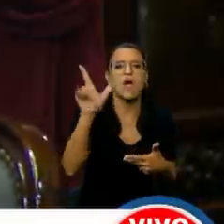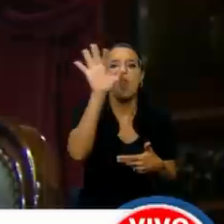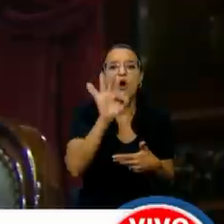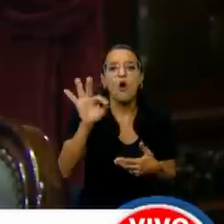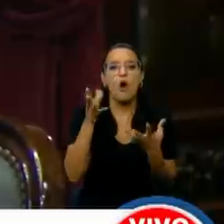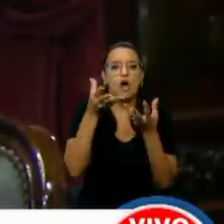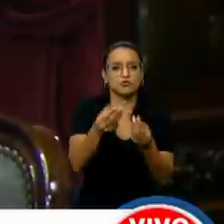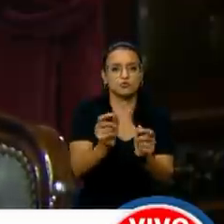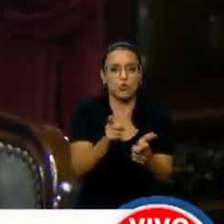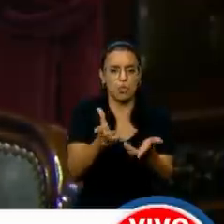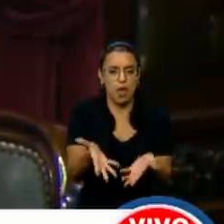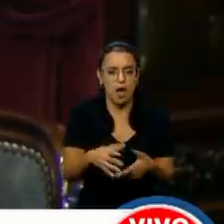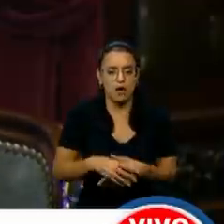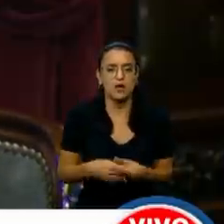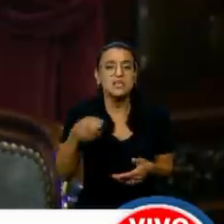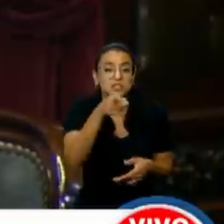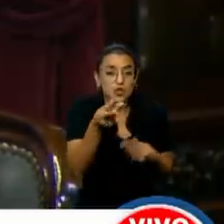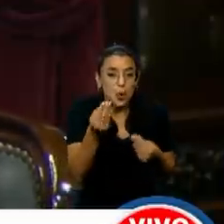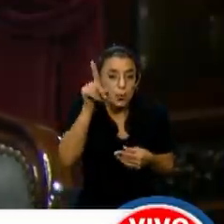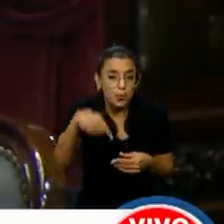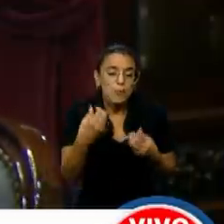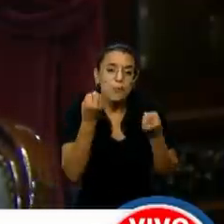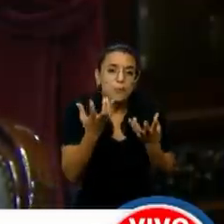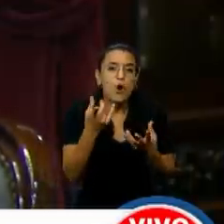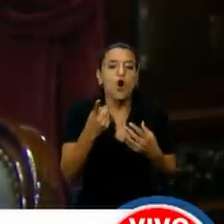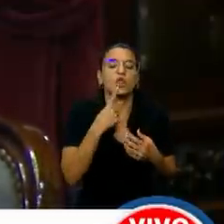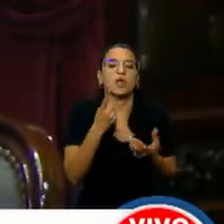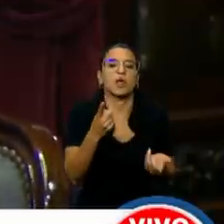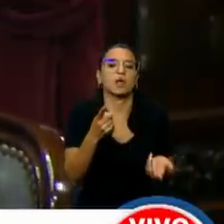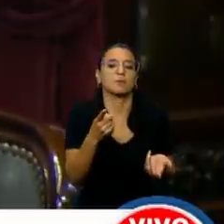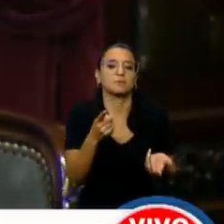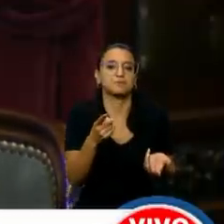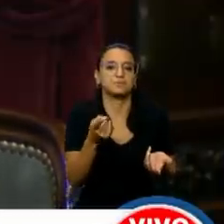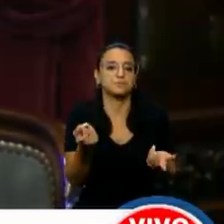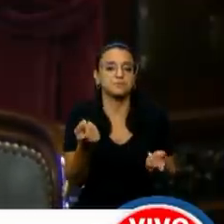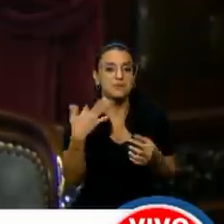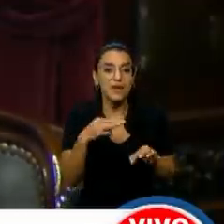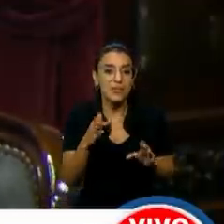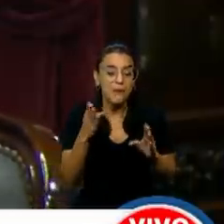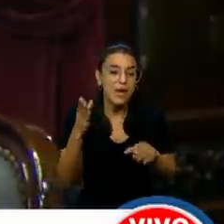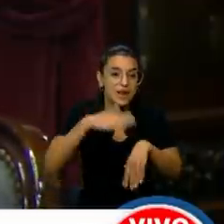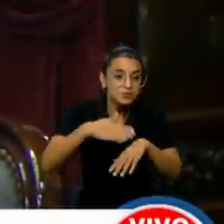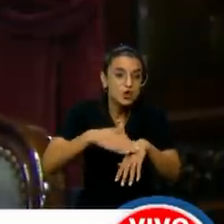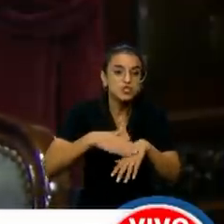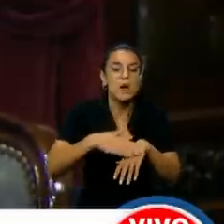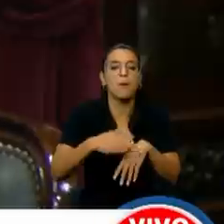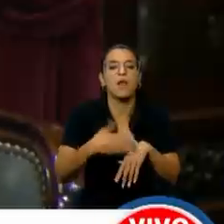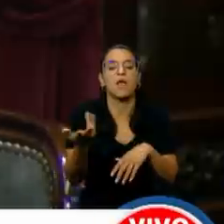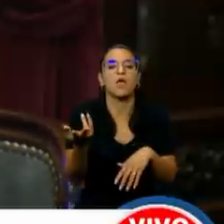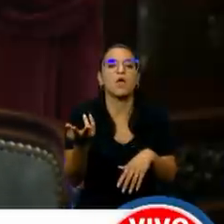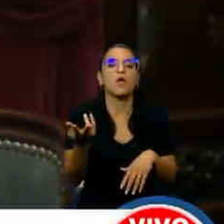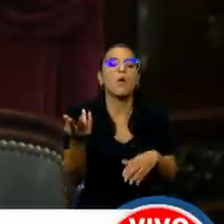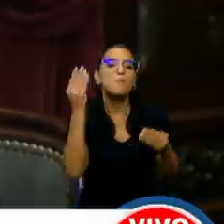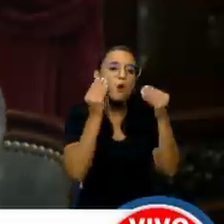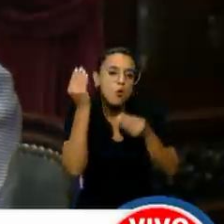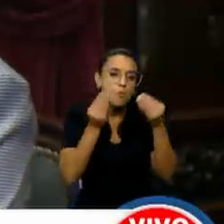una ayuda esto ocurre porque quienes se tienen que ocupar está preocupado por